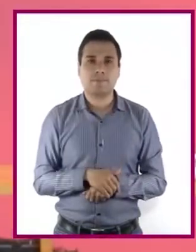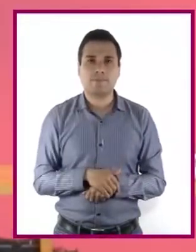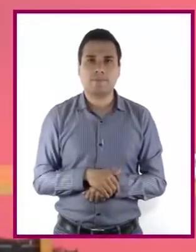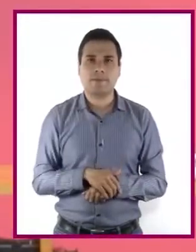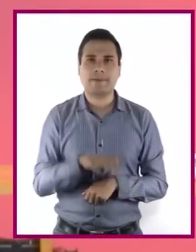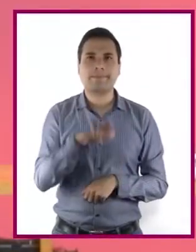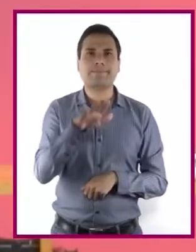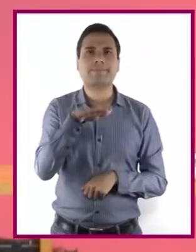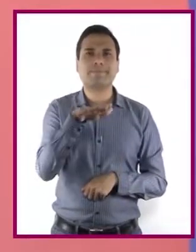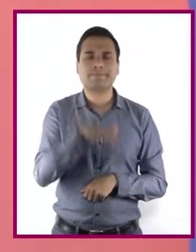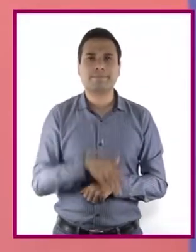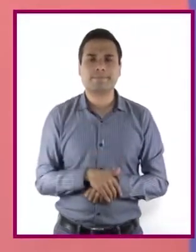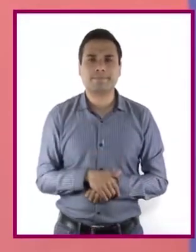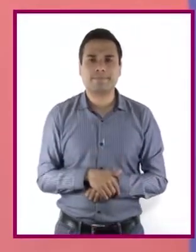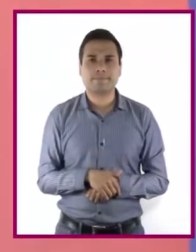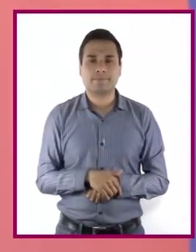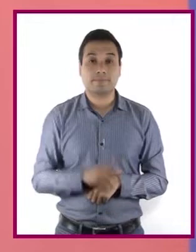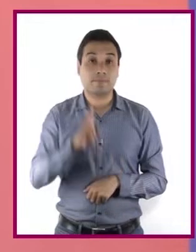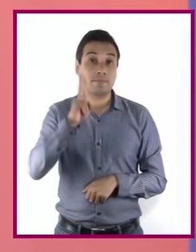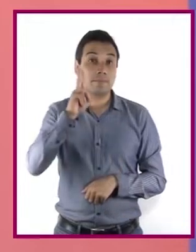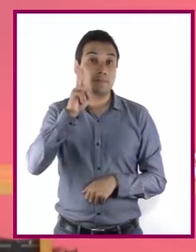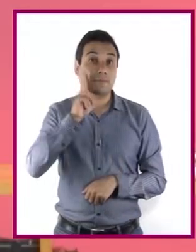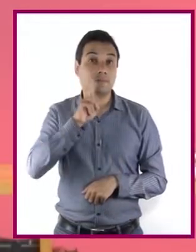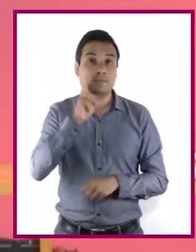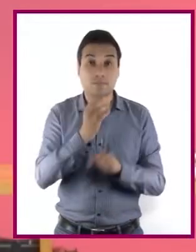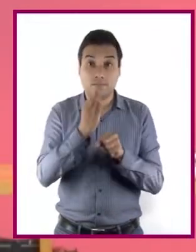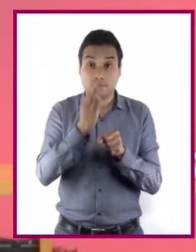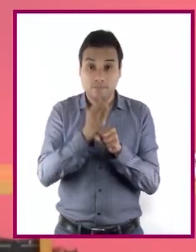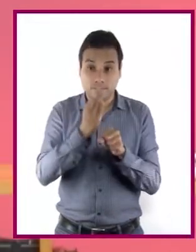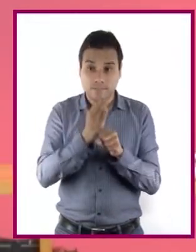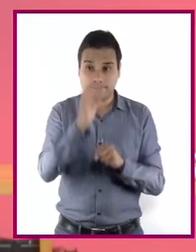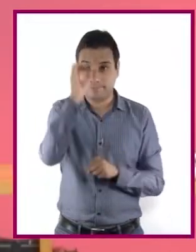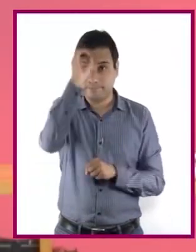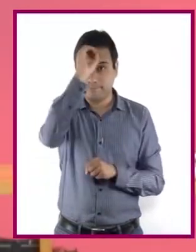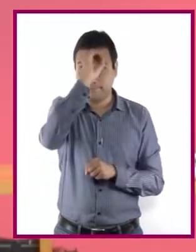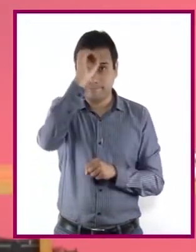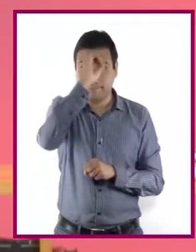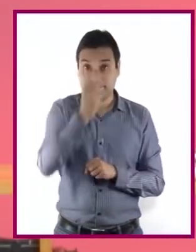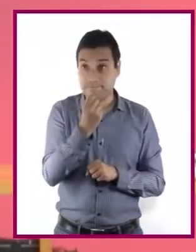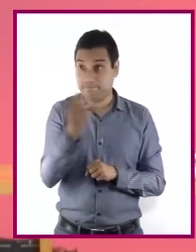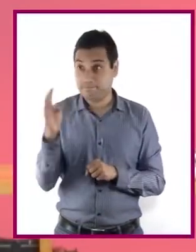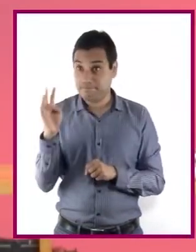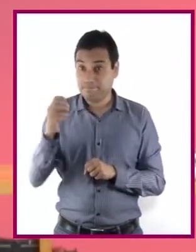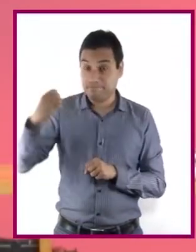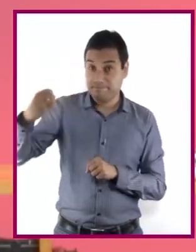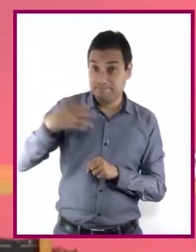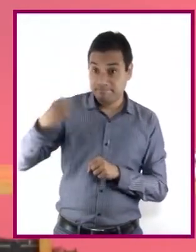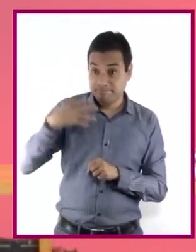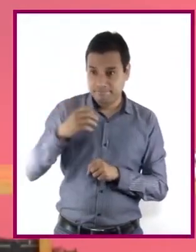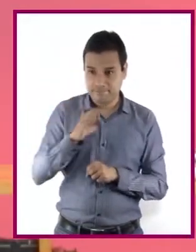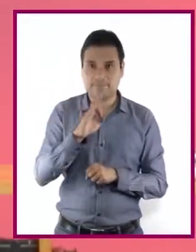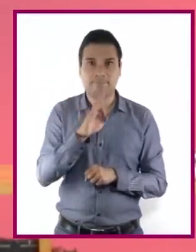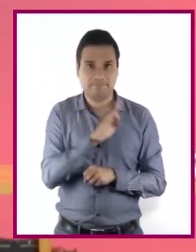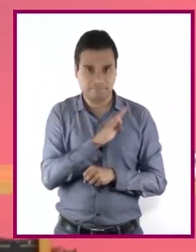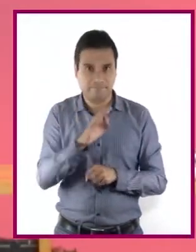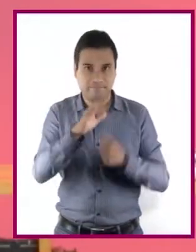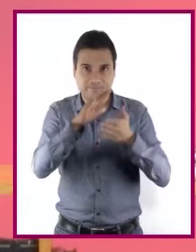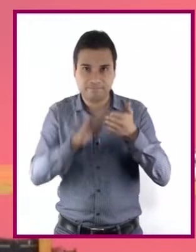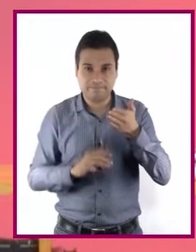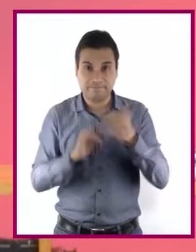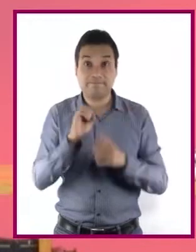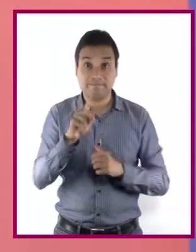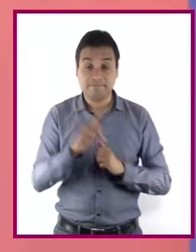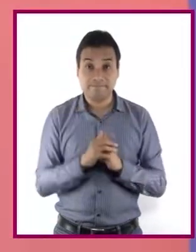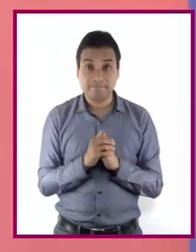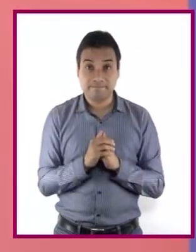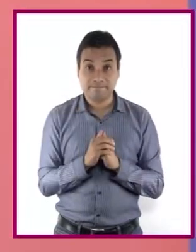Profesora, ¿qué le parece si leemos algunas opiniones y perspectivas que nos mandaron algunos alumnos sobre la importancia de la